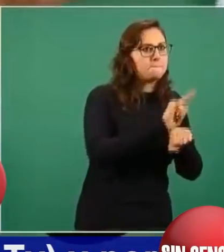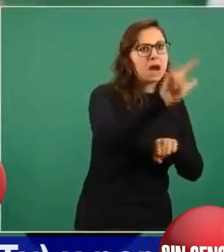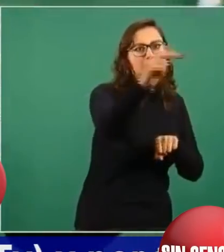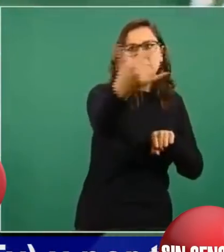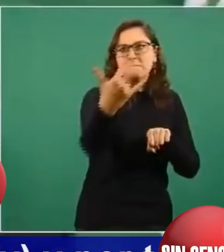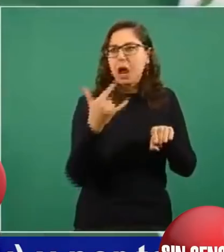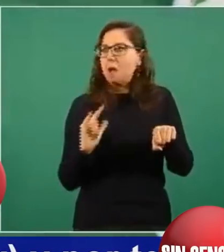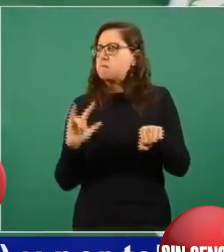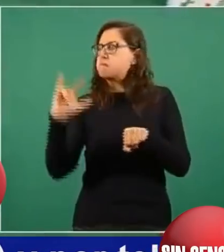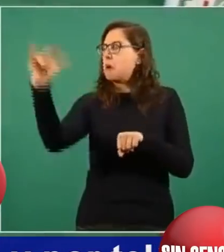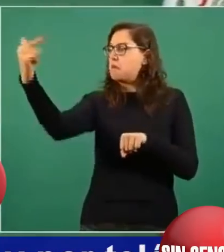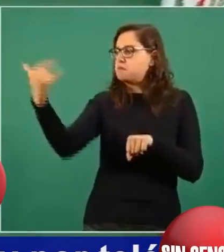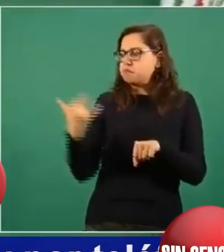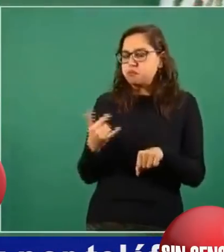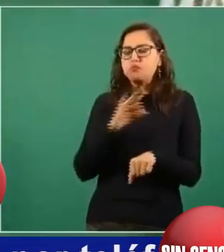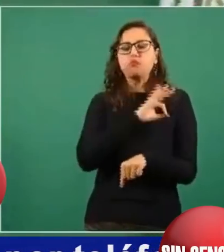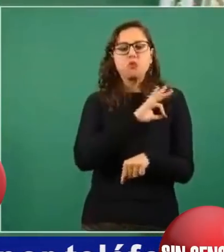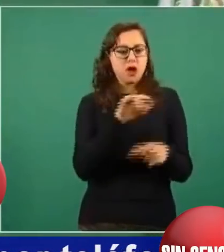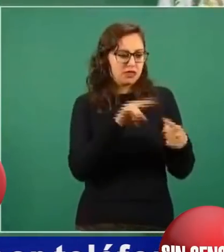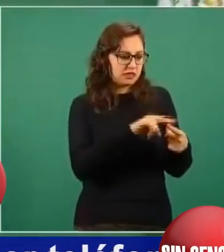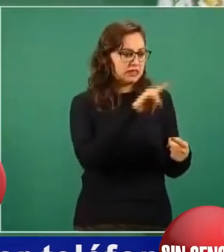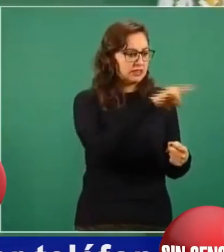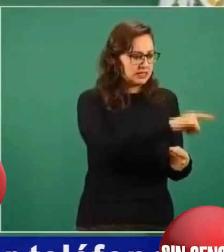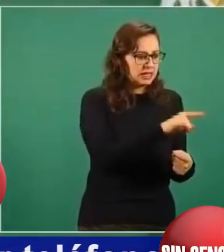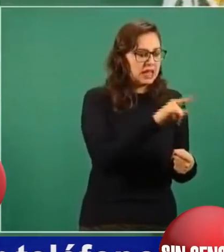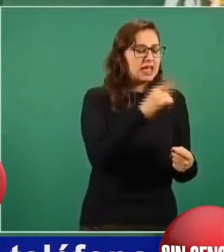el Felipe Ángeles, el aeropuerto de la ciudad